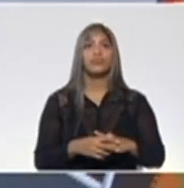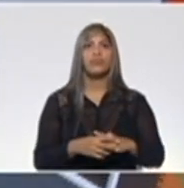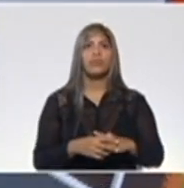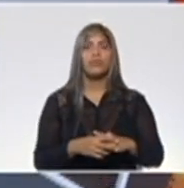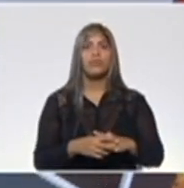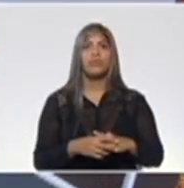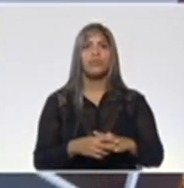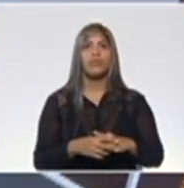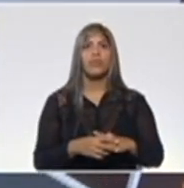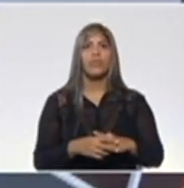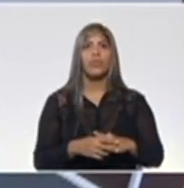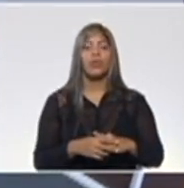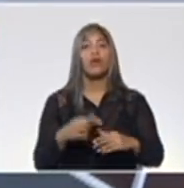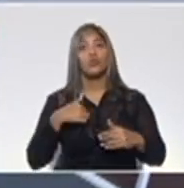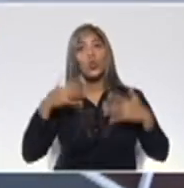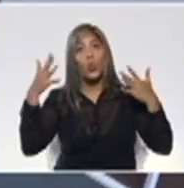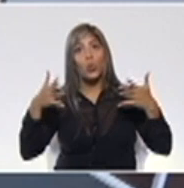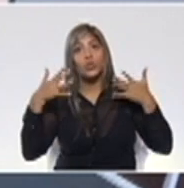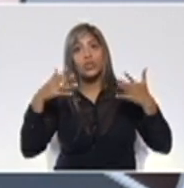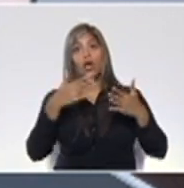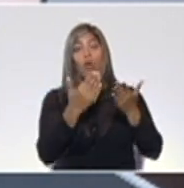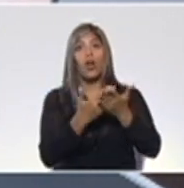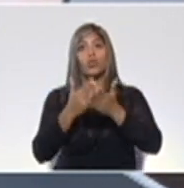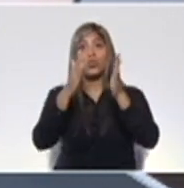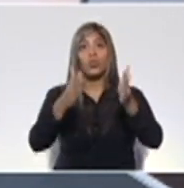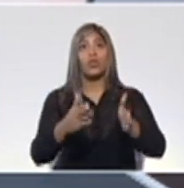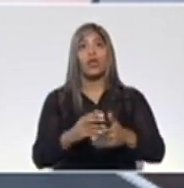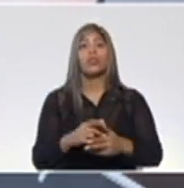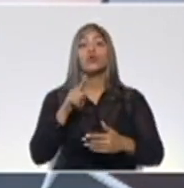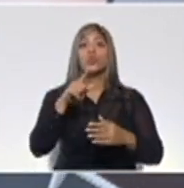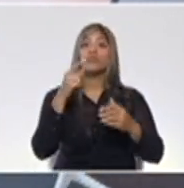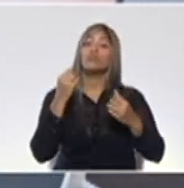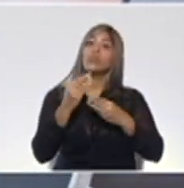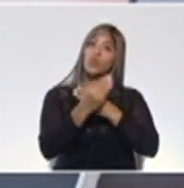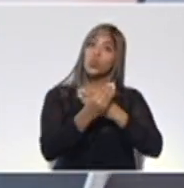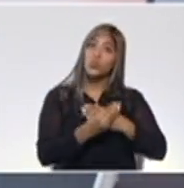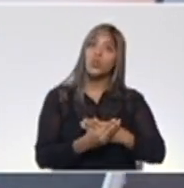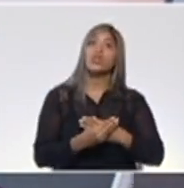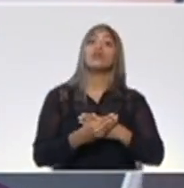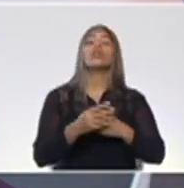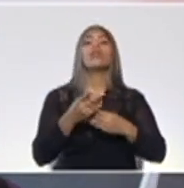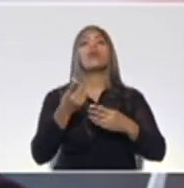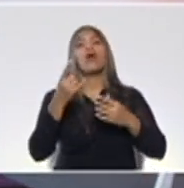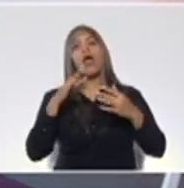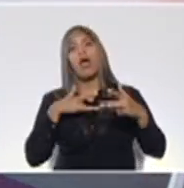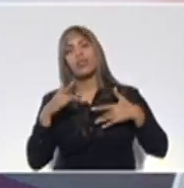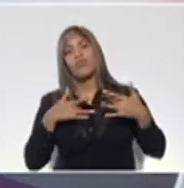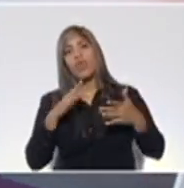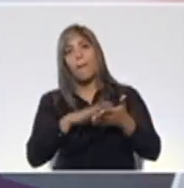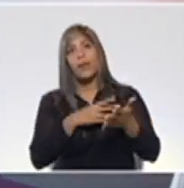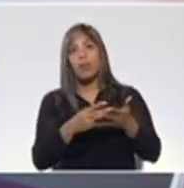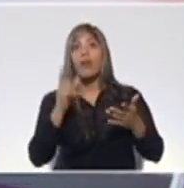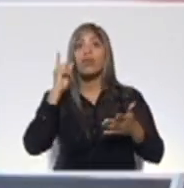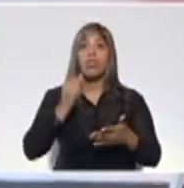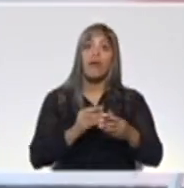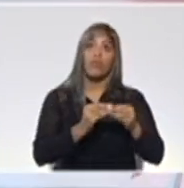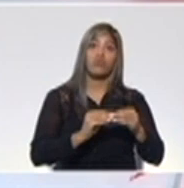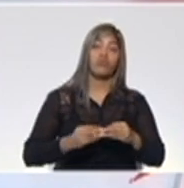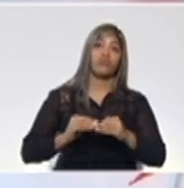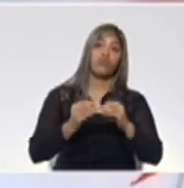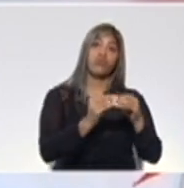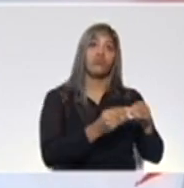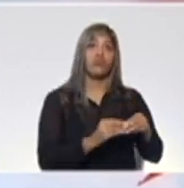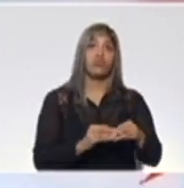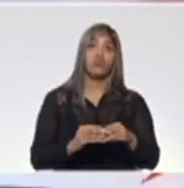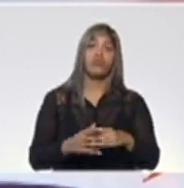la recomendación para los estudiantes es que continúen realizando las actividades de matemática en sus hogares durante la